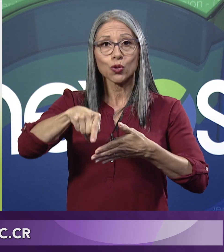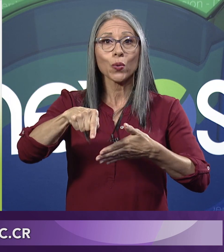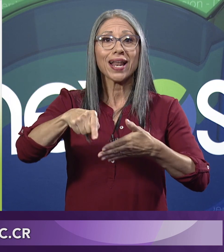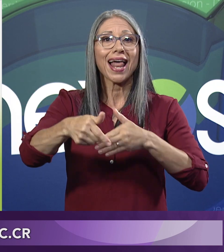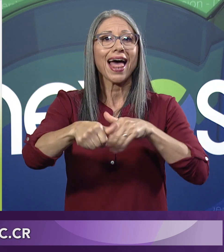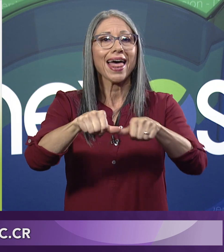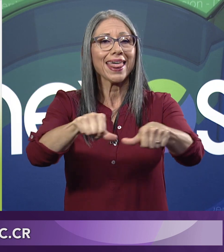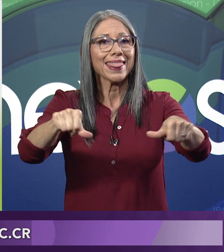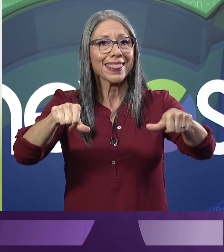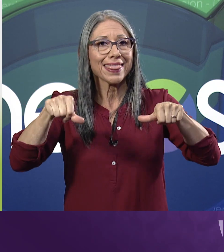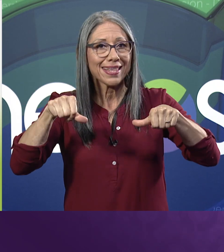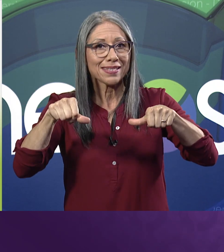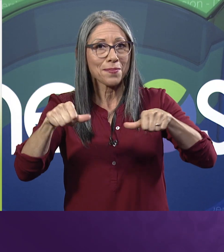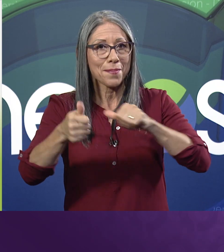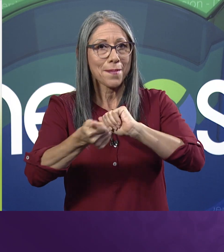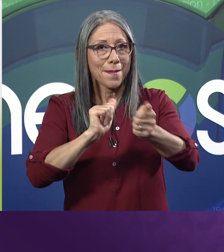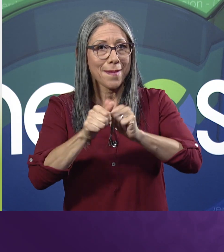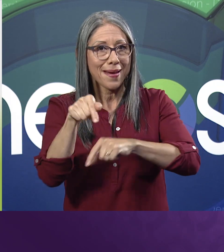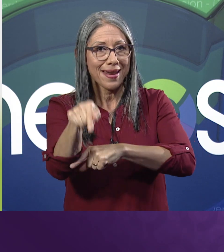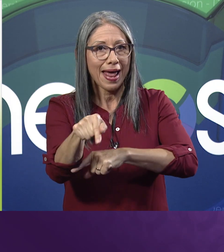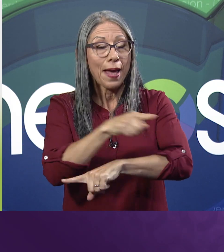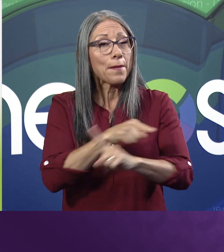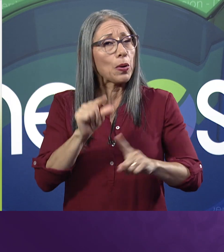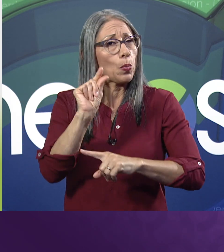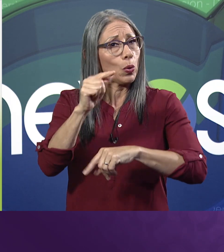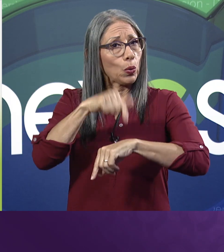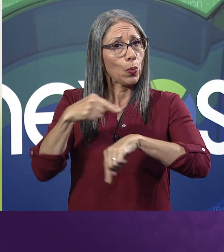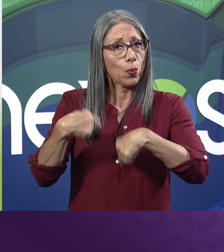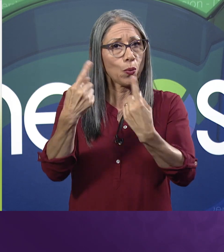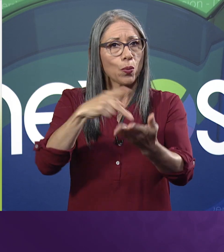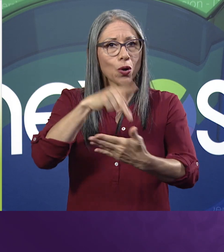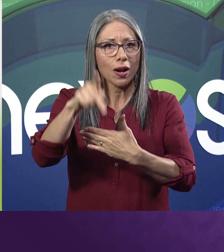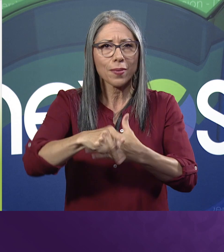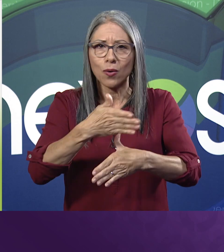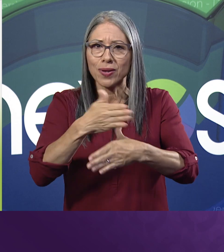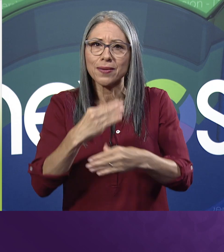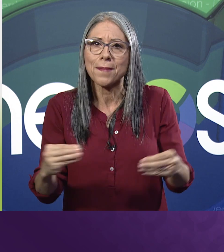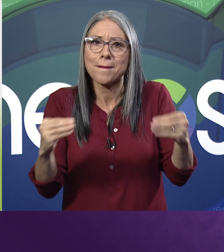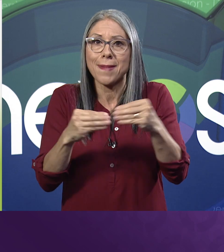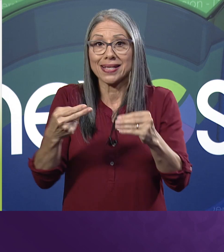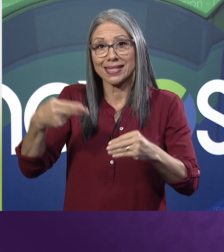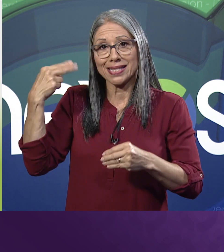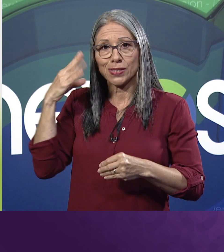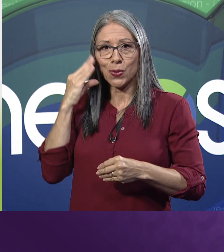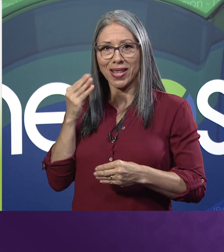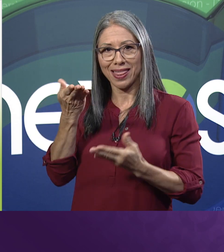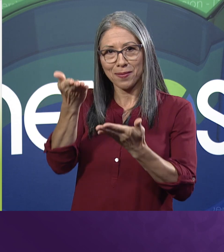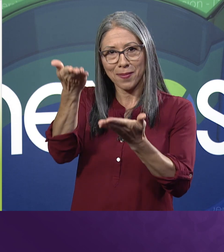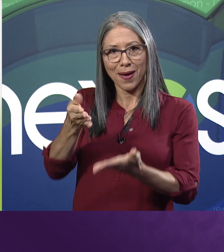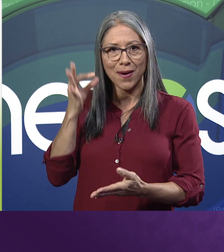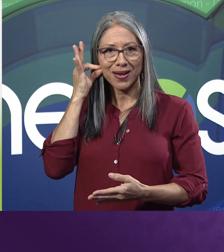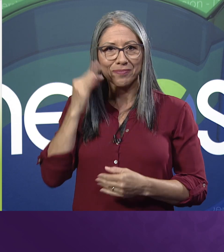disciplina que practica, pero pronto en el programa le compartiremos más sobre la historia de Paola.